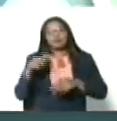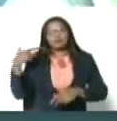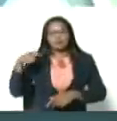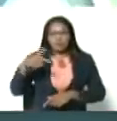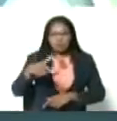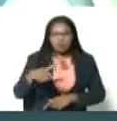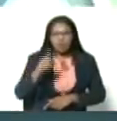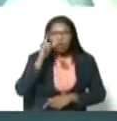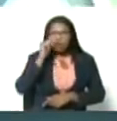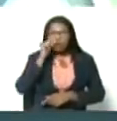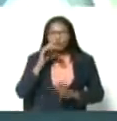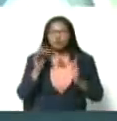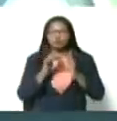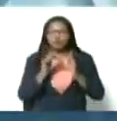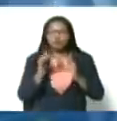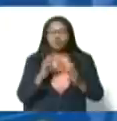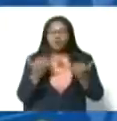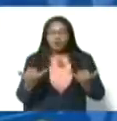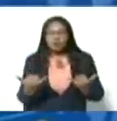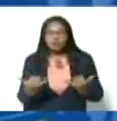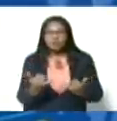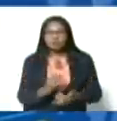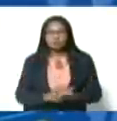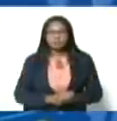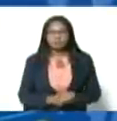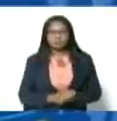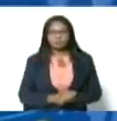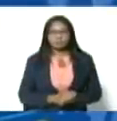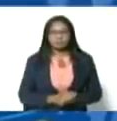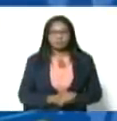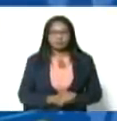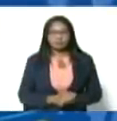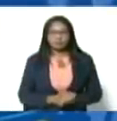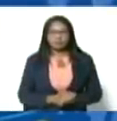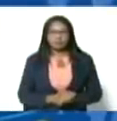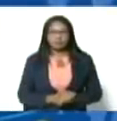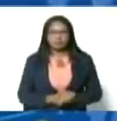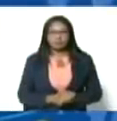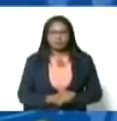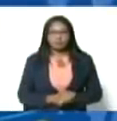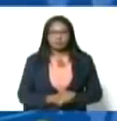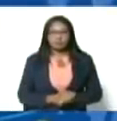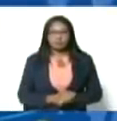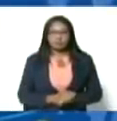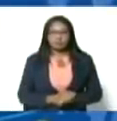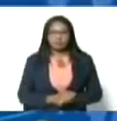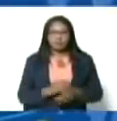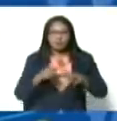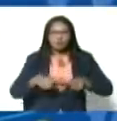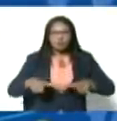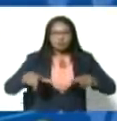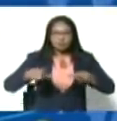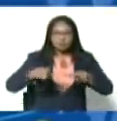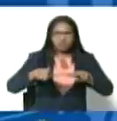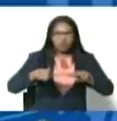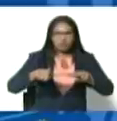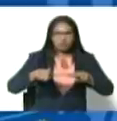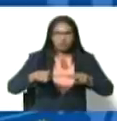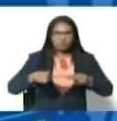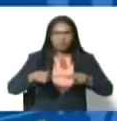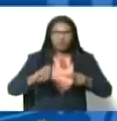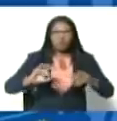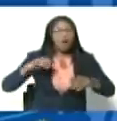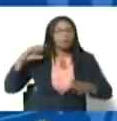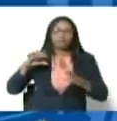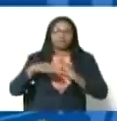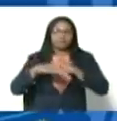recibe el pase precisamente en la sede de Fontur. En la sede de Fontur,